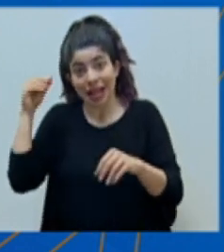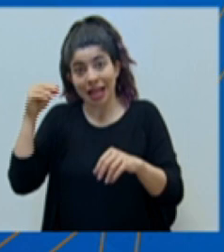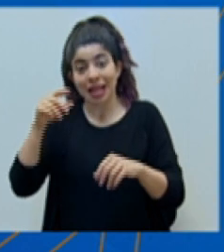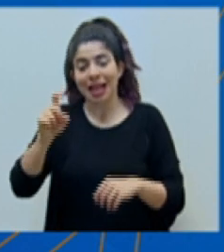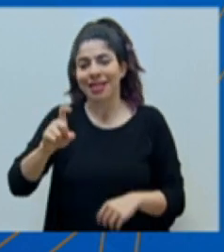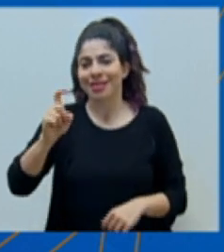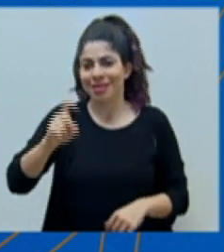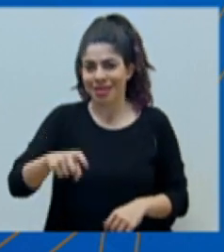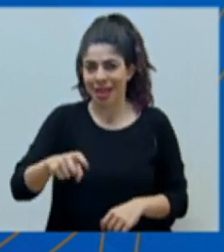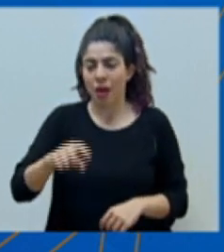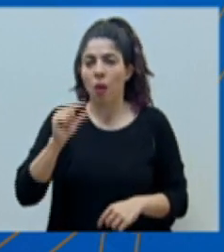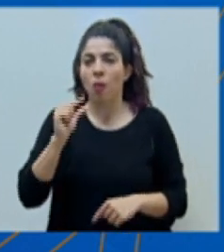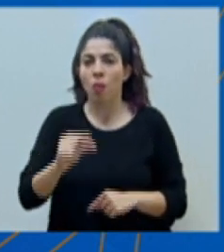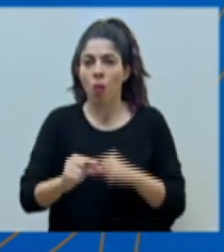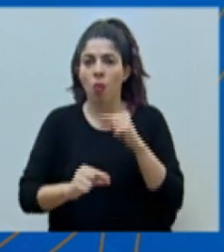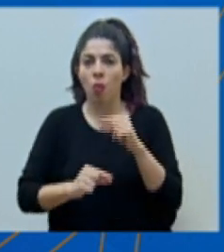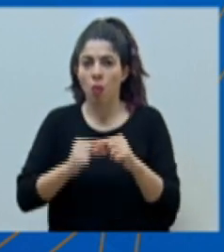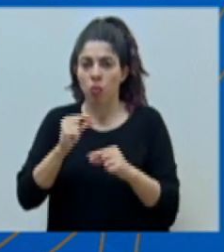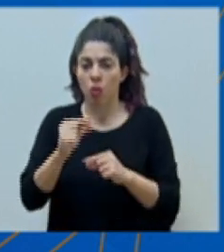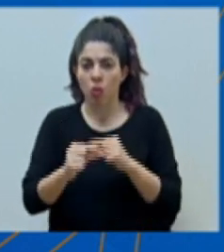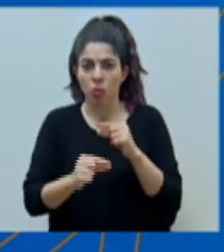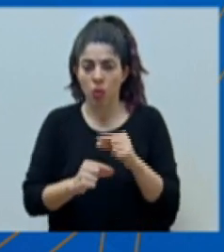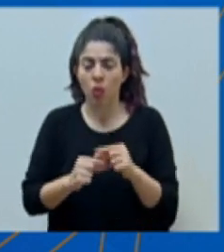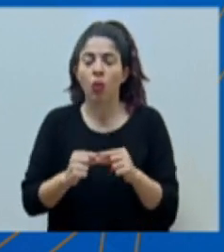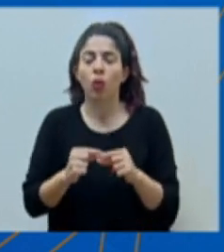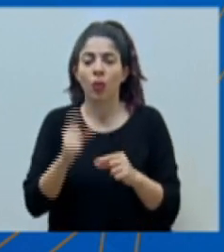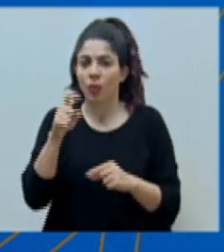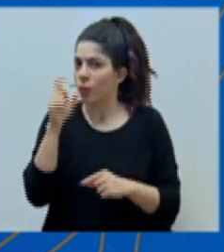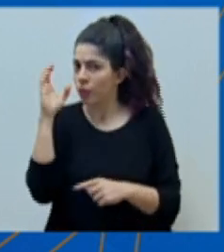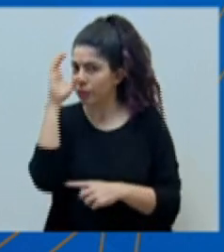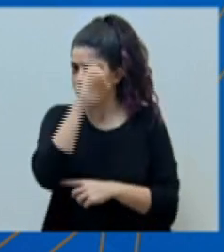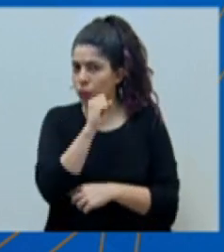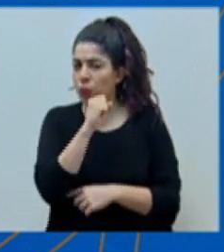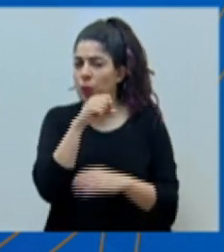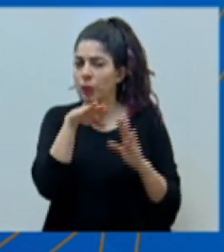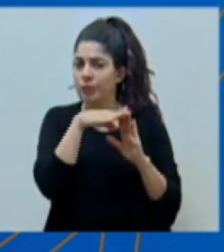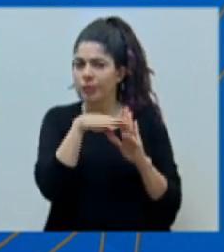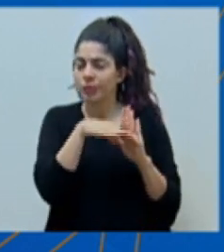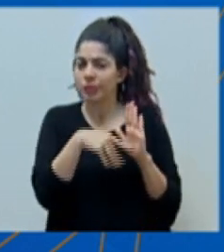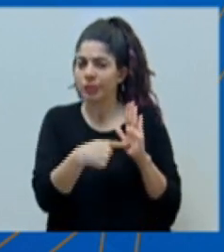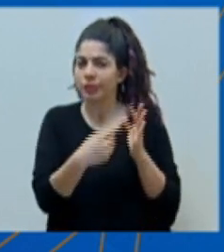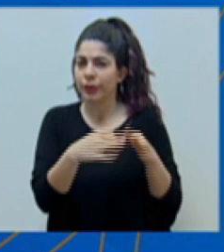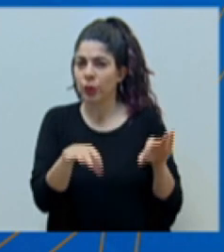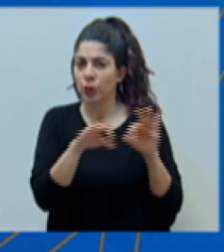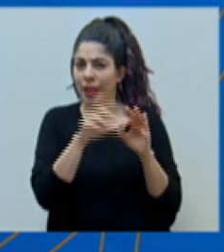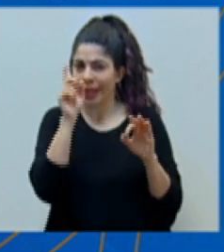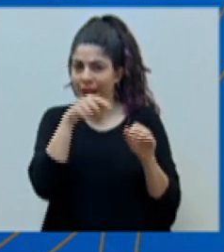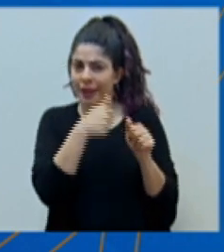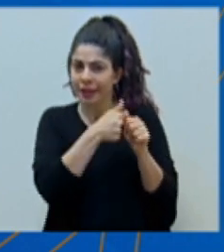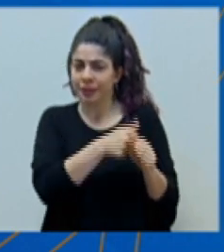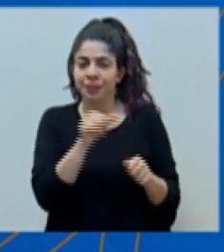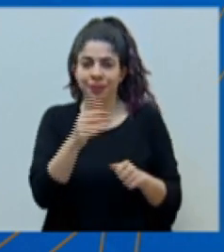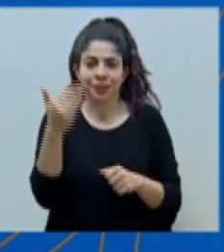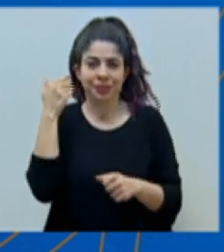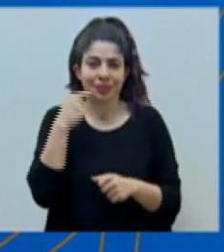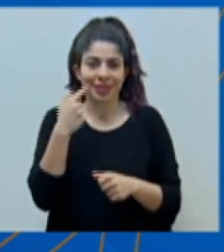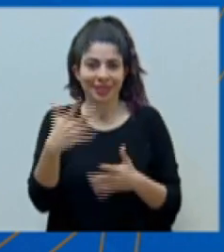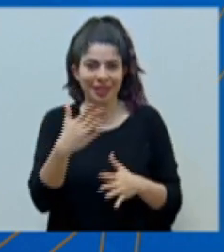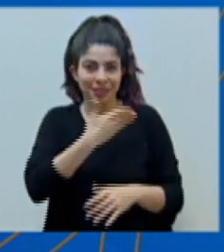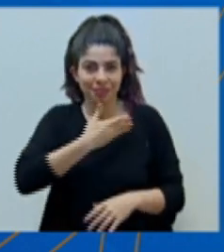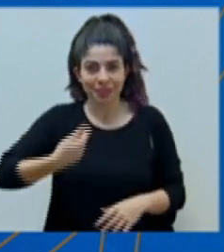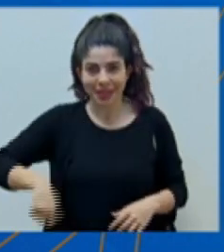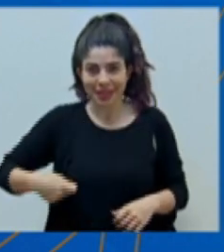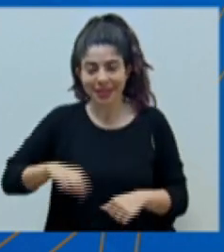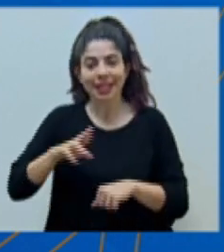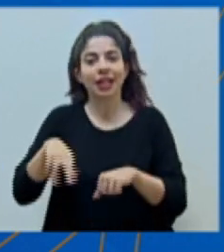educativos, tiene que ser gradual y progresiva, tomando en consideración varios elementos importantes, como lo mencionaba el señor presidente